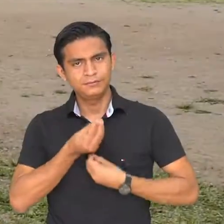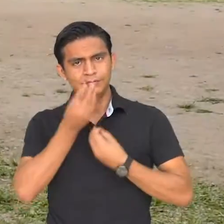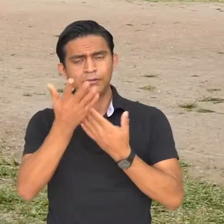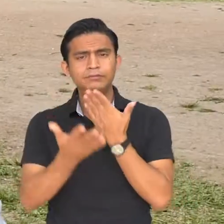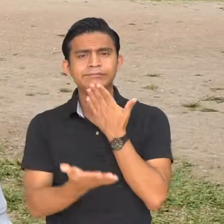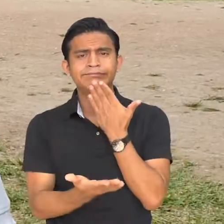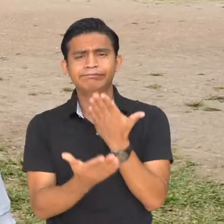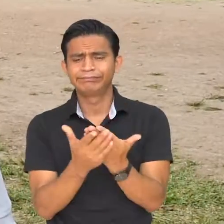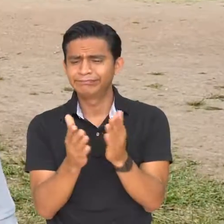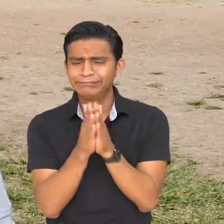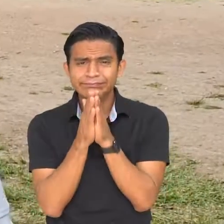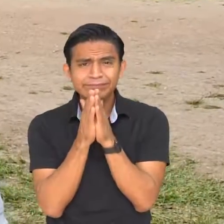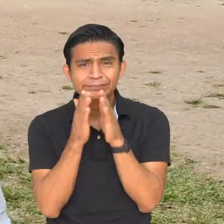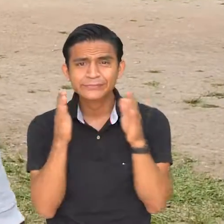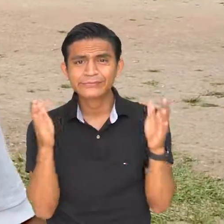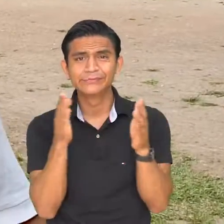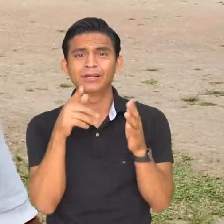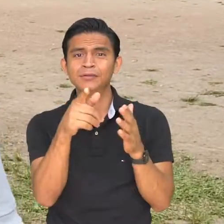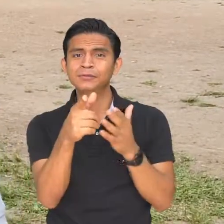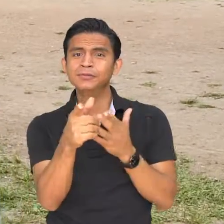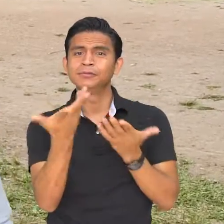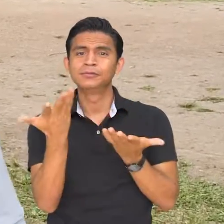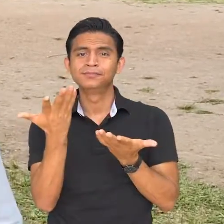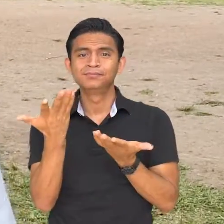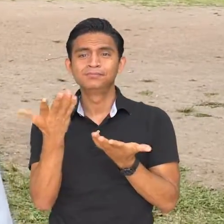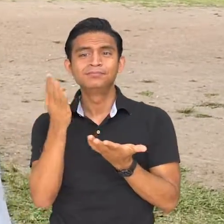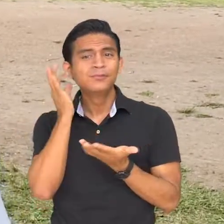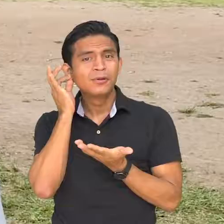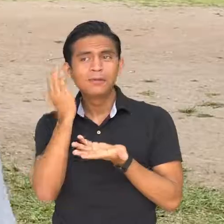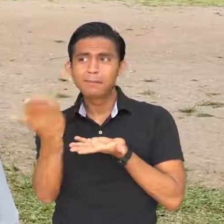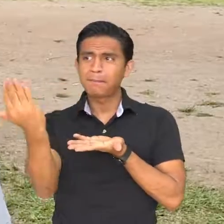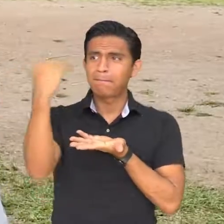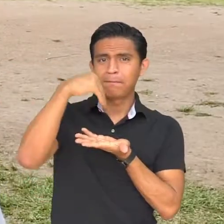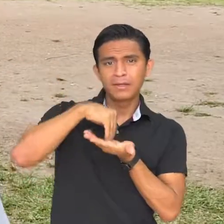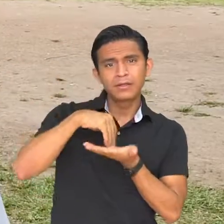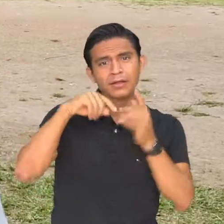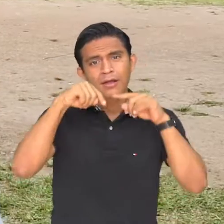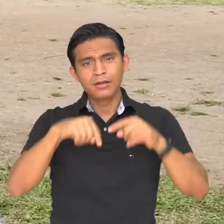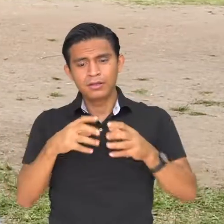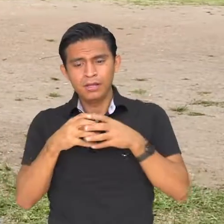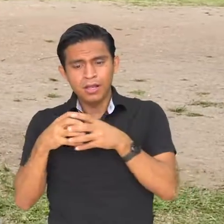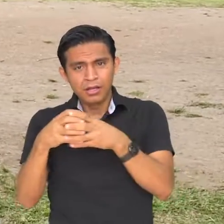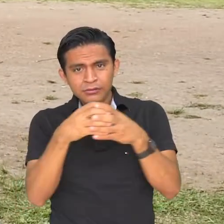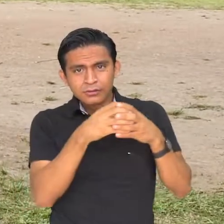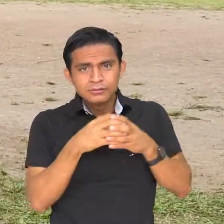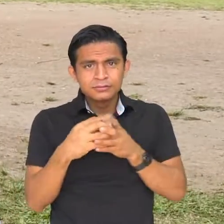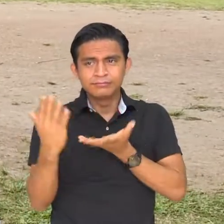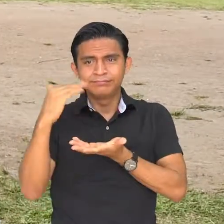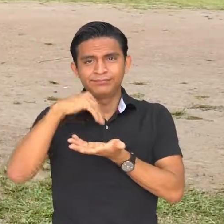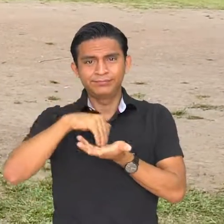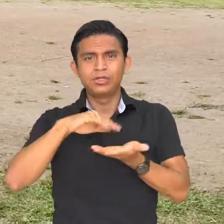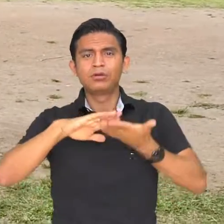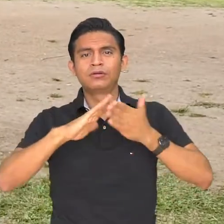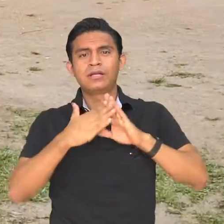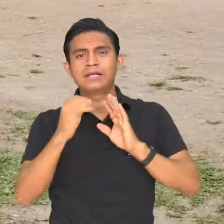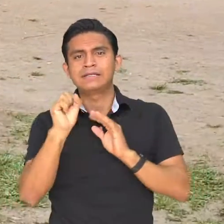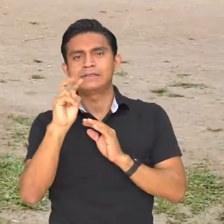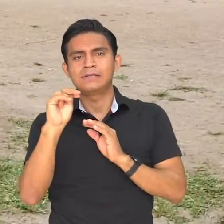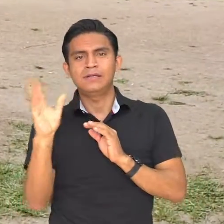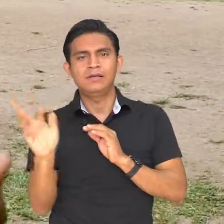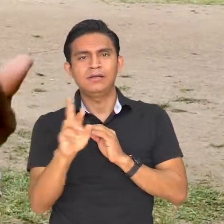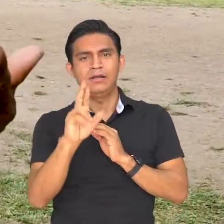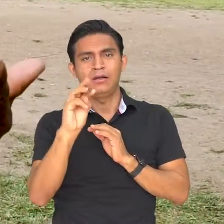Yo agradezco bastante por la venida bien llegada acá a nuestra asociación San Ramón.